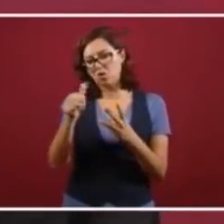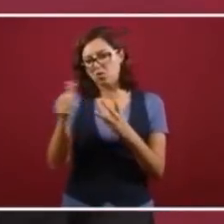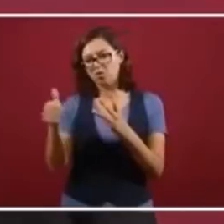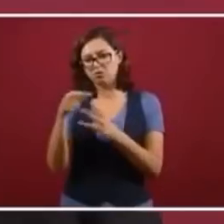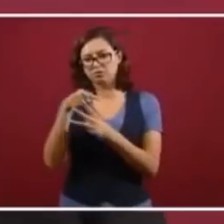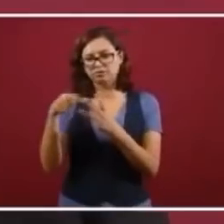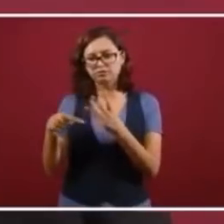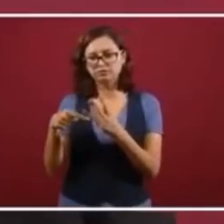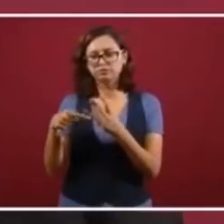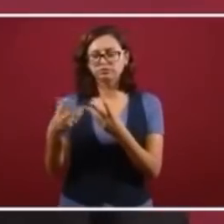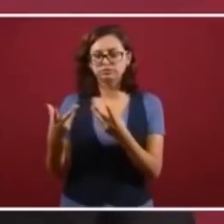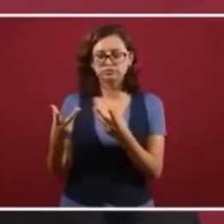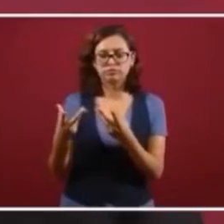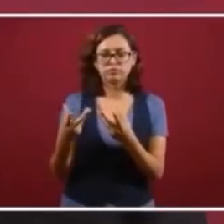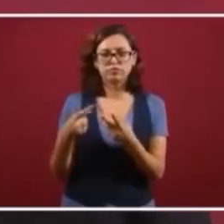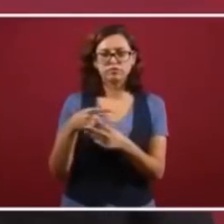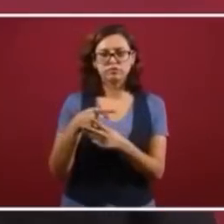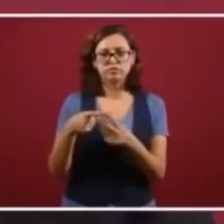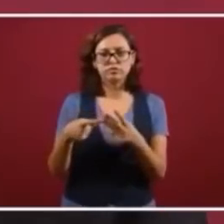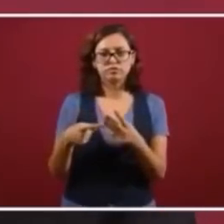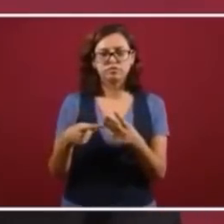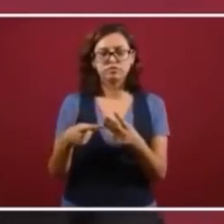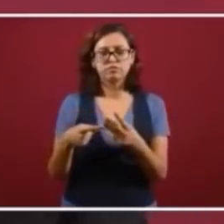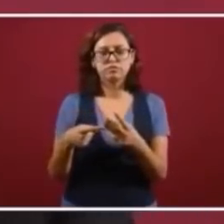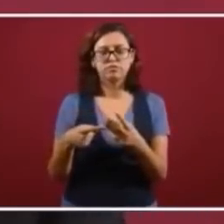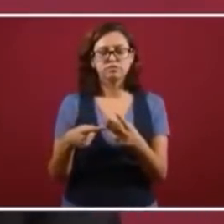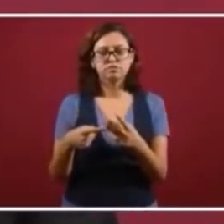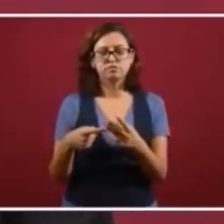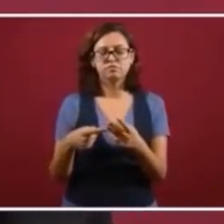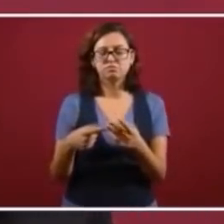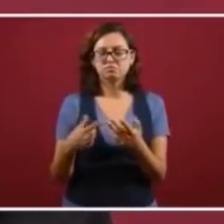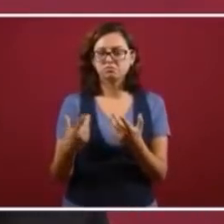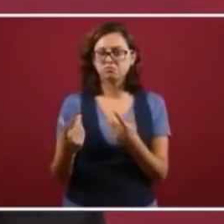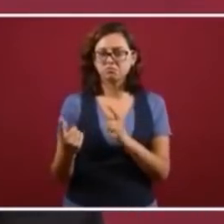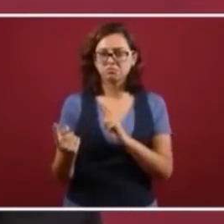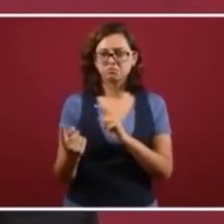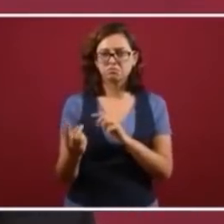y me sacan un documento